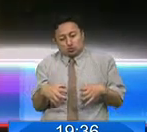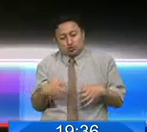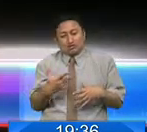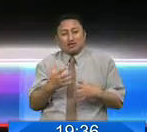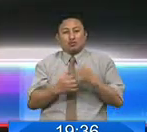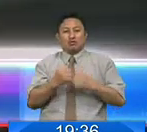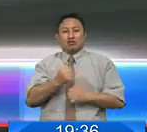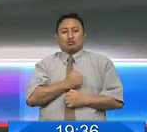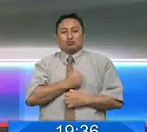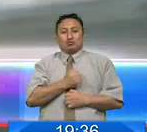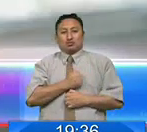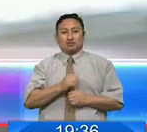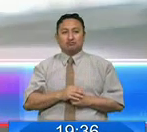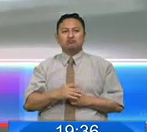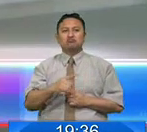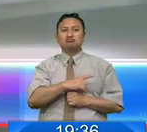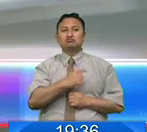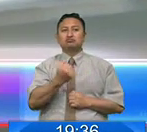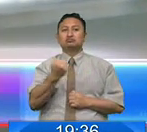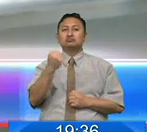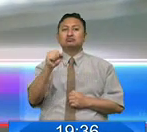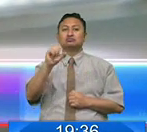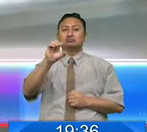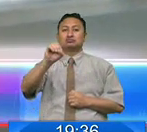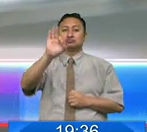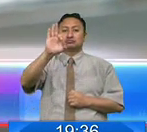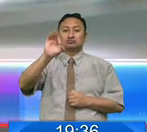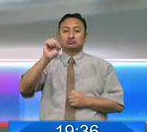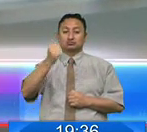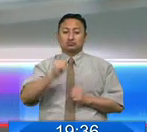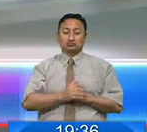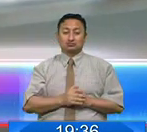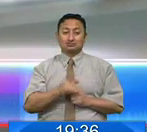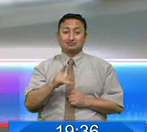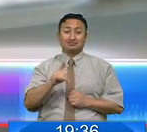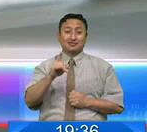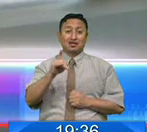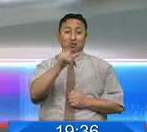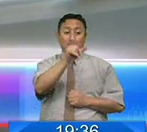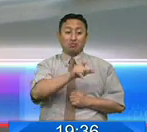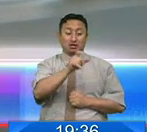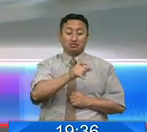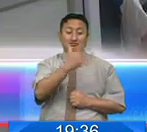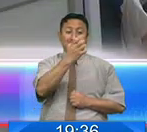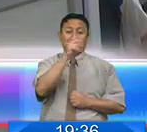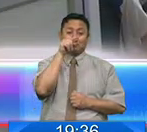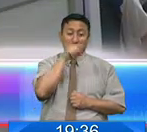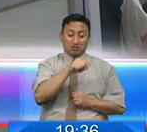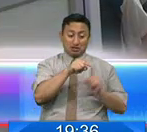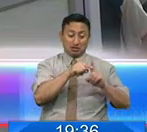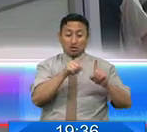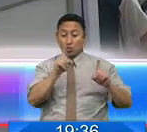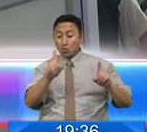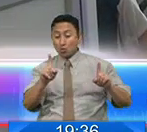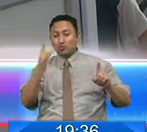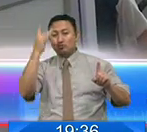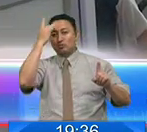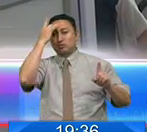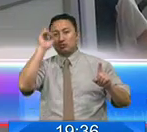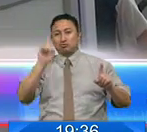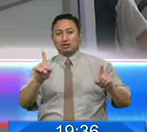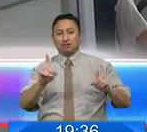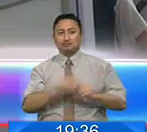cardíacos el síndrome de sotos afecta sólo a una de cada 15.000 personas debido a su reciente descubrimiento